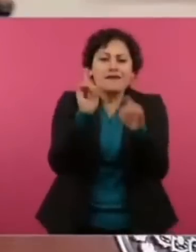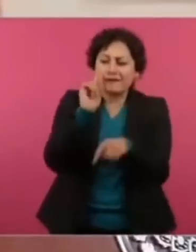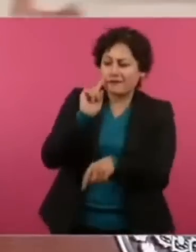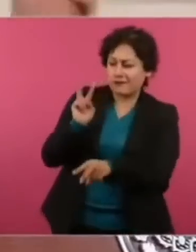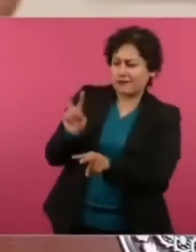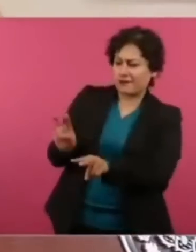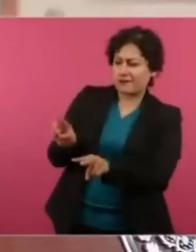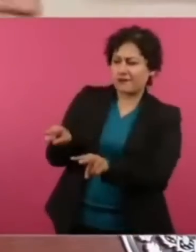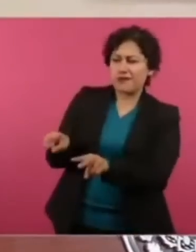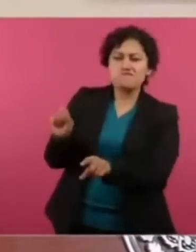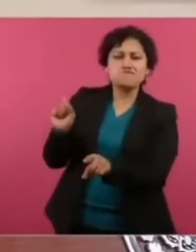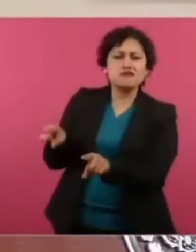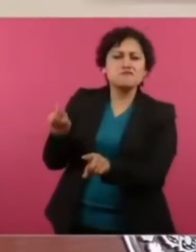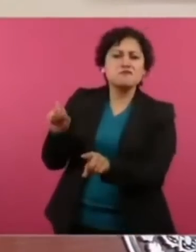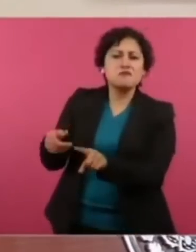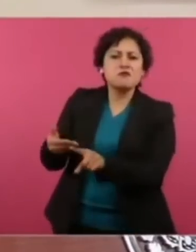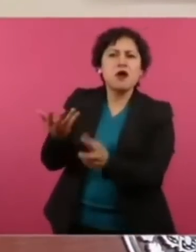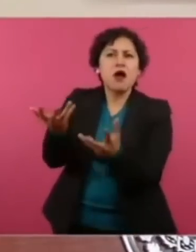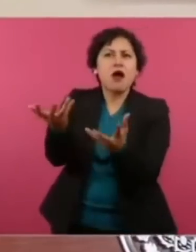a acumular